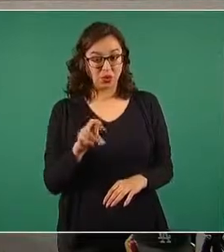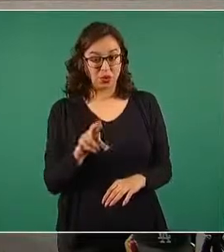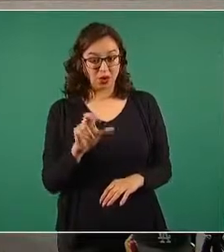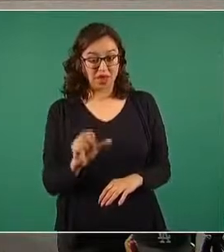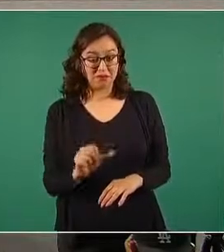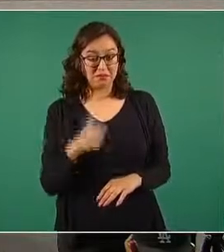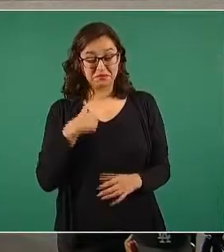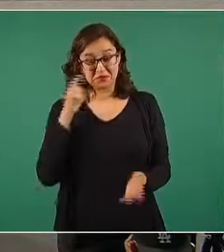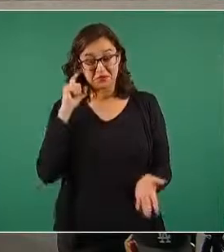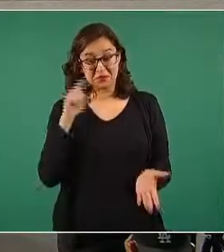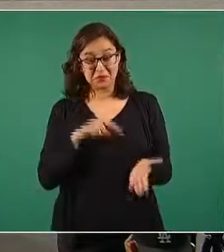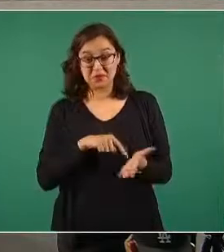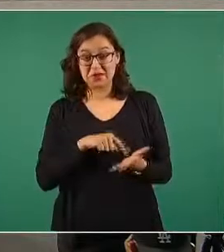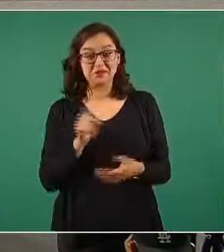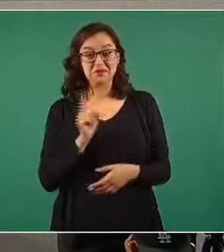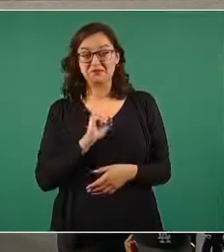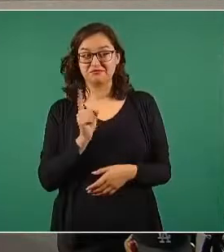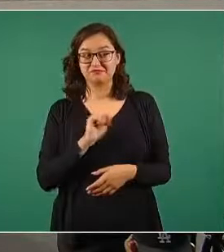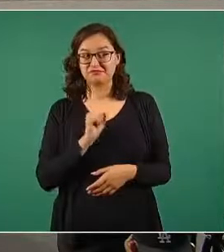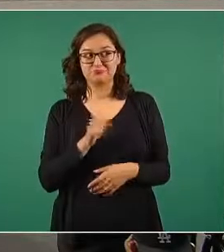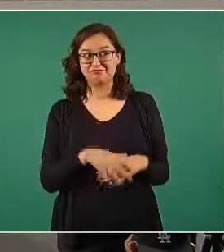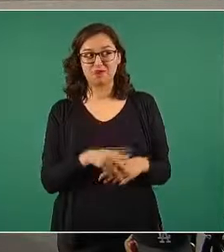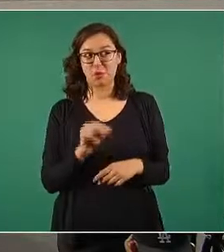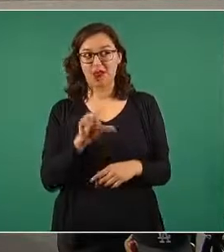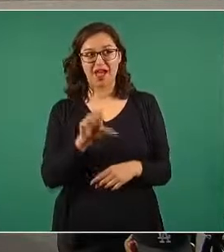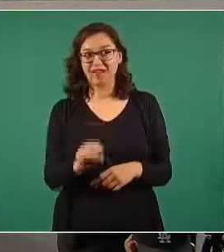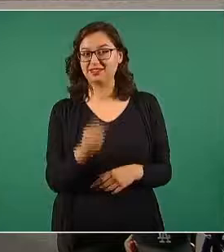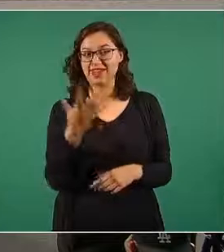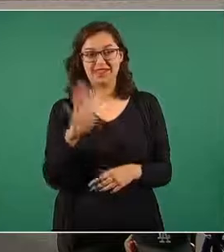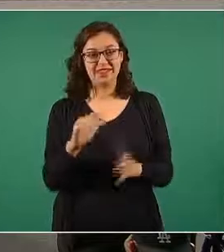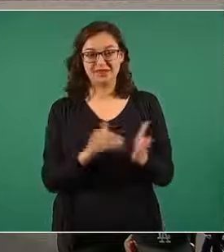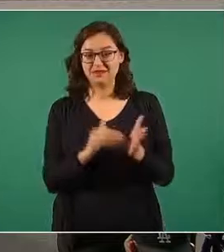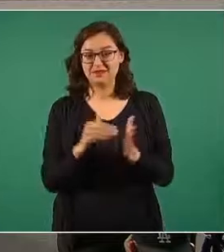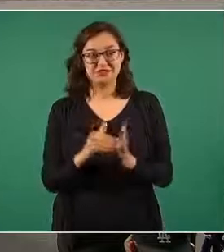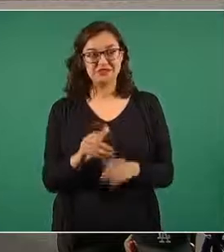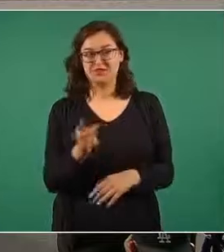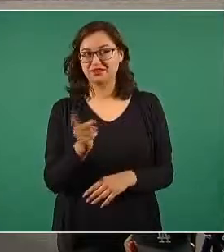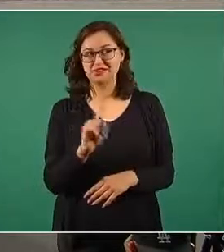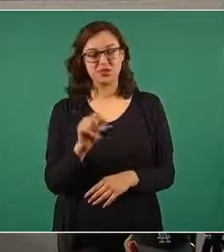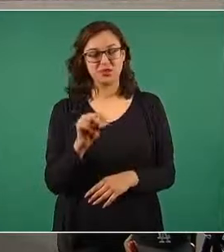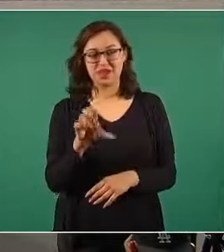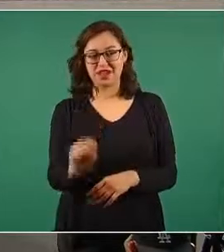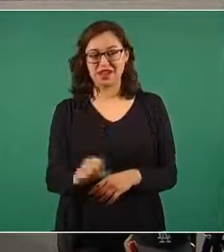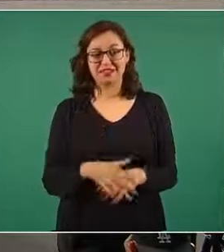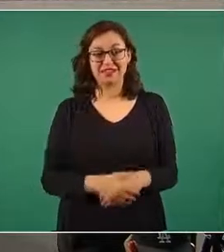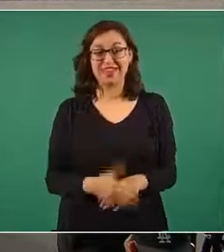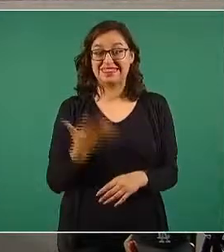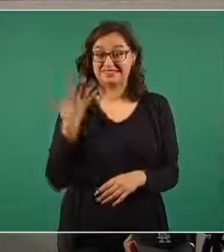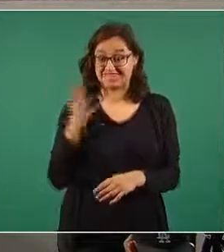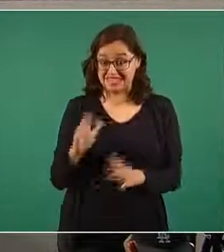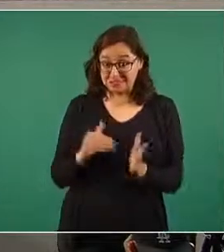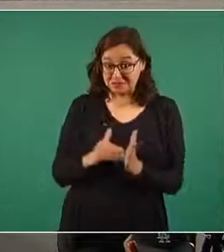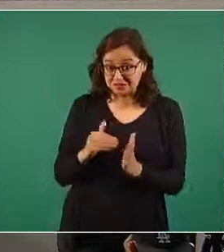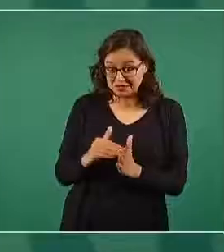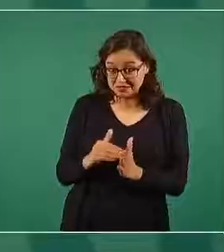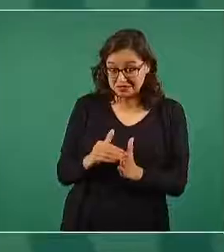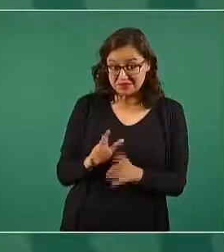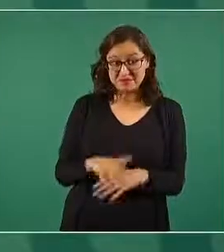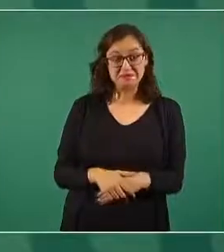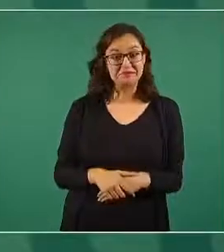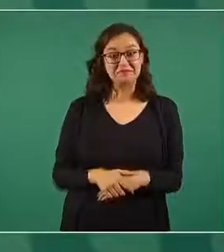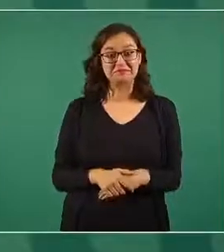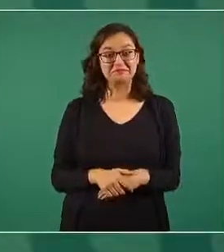los, pero no tanto. No. ¿10,000 millones?